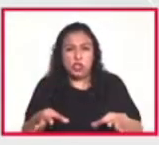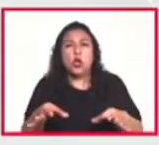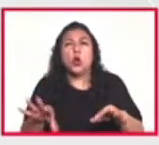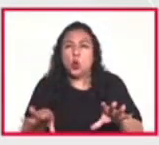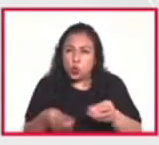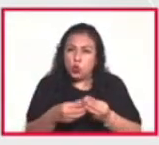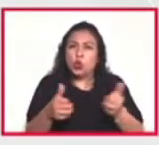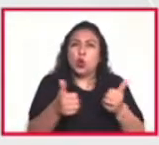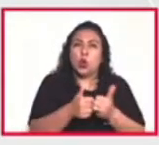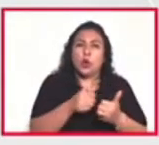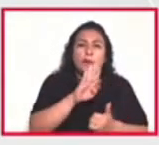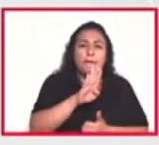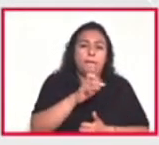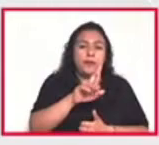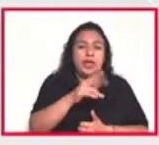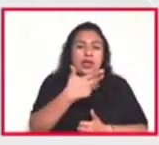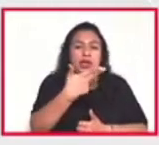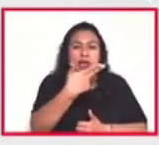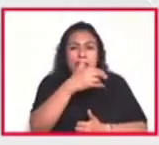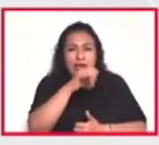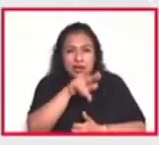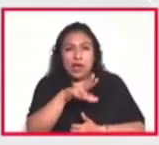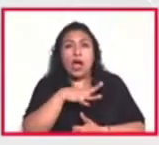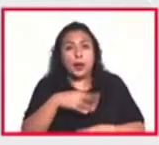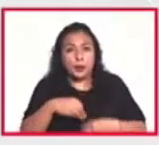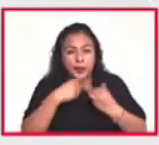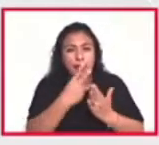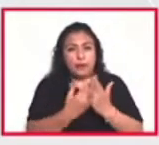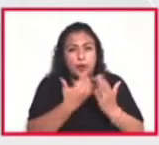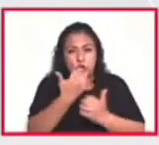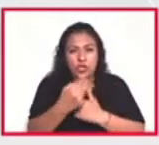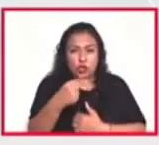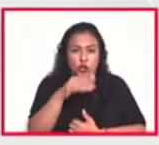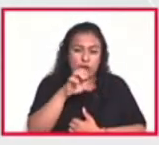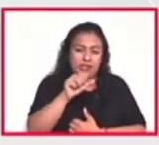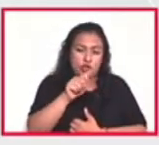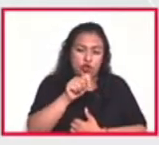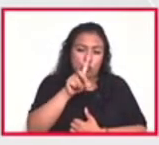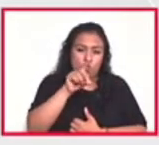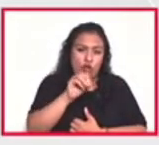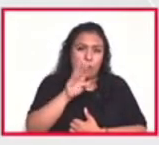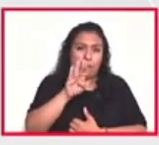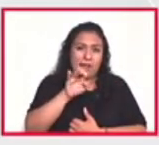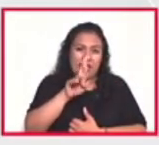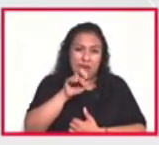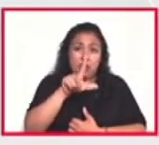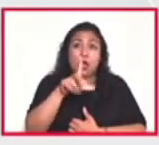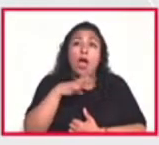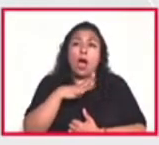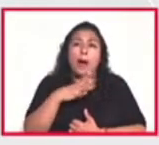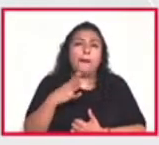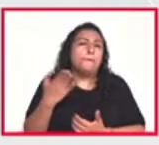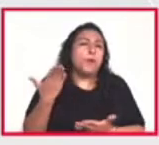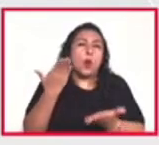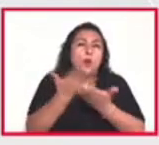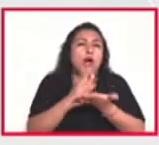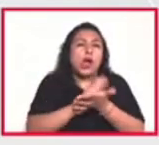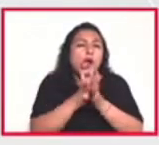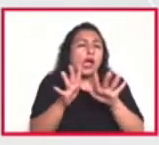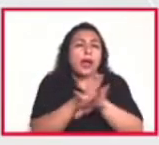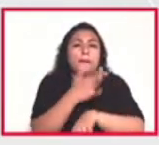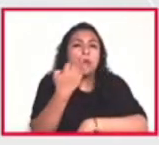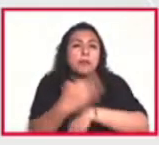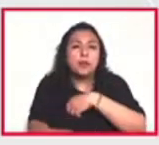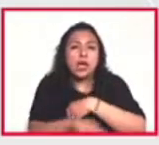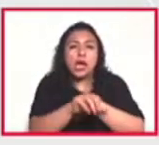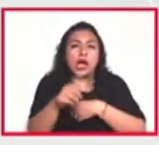con Berghain le dieron vida al proyecto Studio Berlín, una iniciativa que convierte temporalmente el espacio del club en galería de